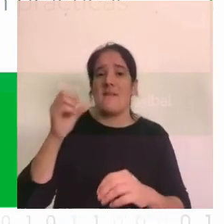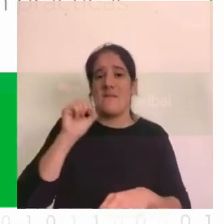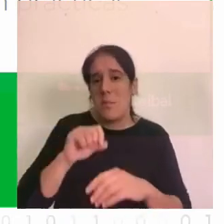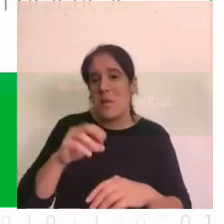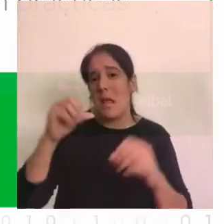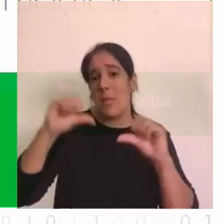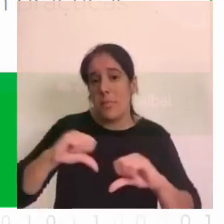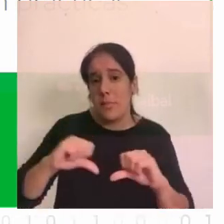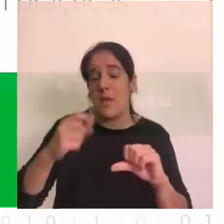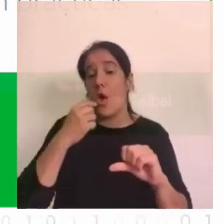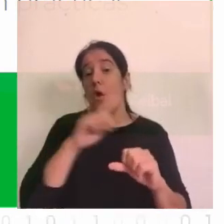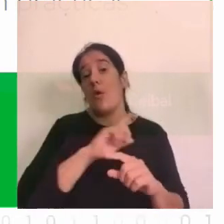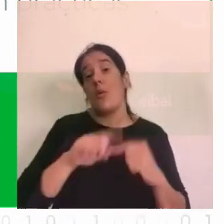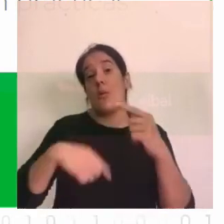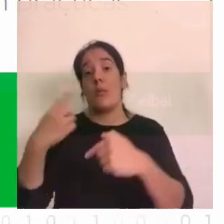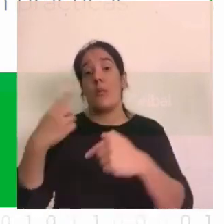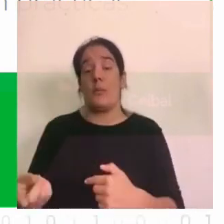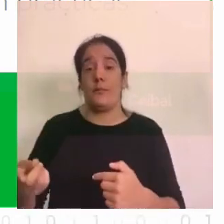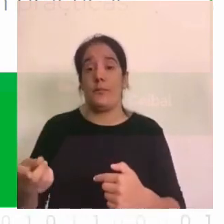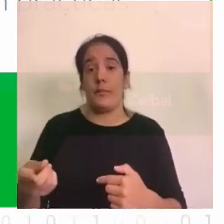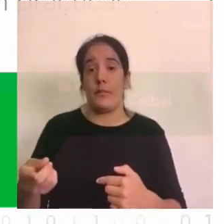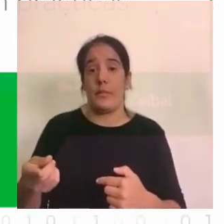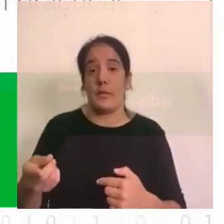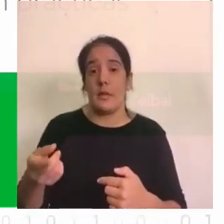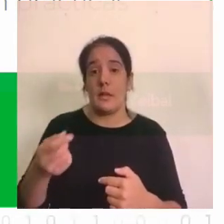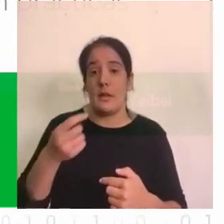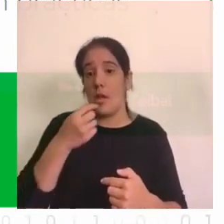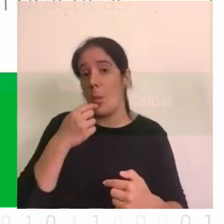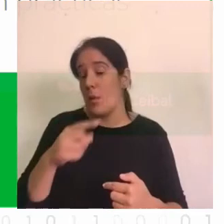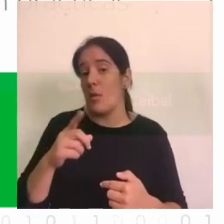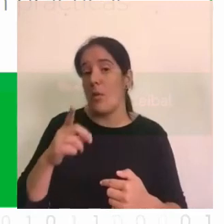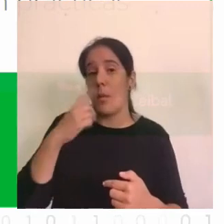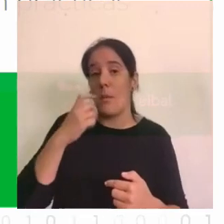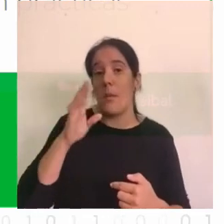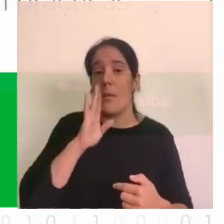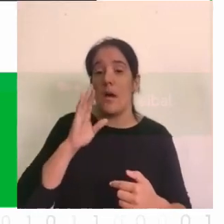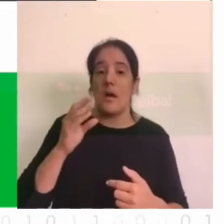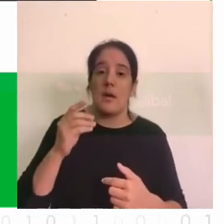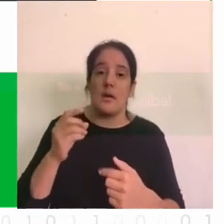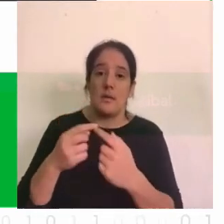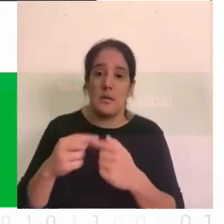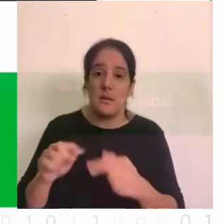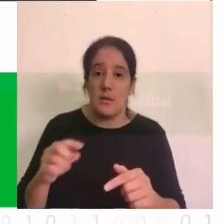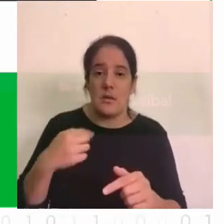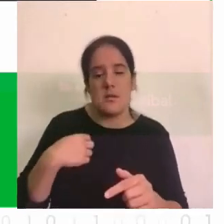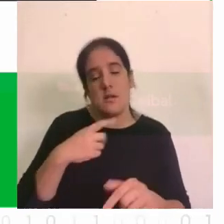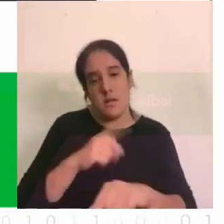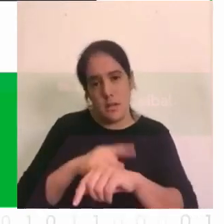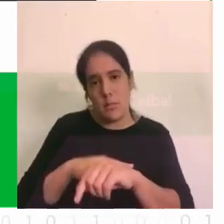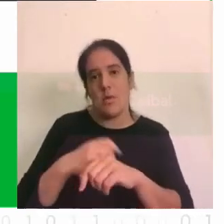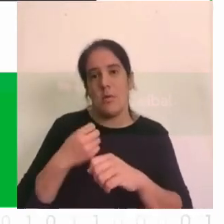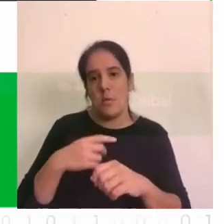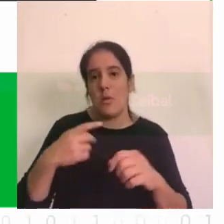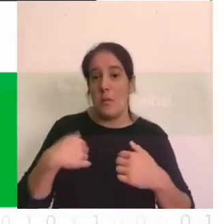que nada al cambio de las prácticas parentales. Y si me da tiempo, con esto voy a ir al final, porque a mí me resulta particularmente interesante, pero por las dudas voy